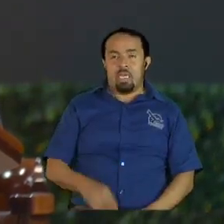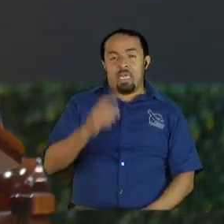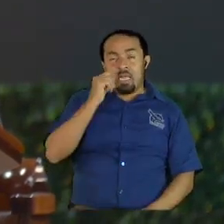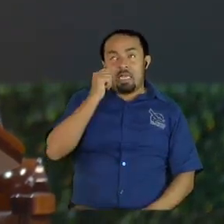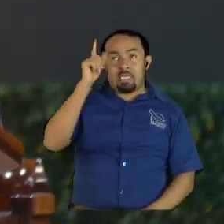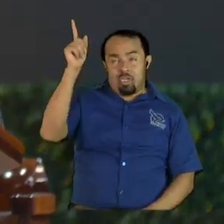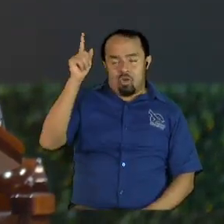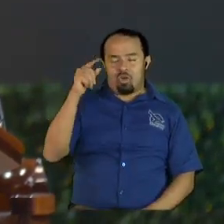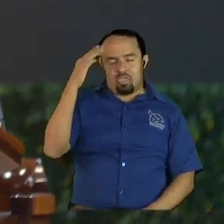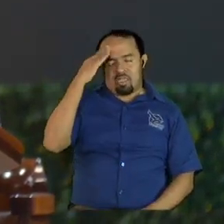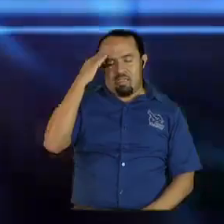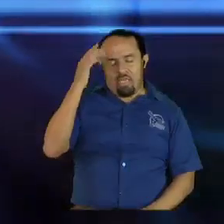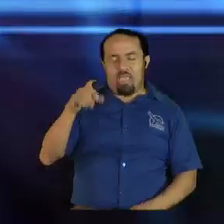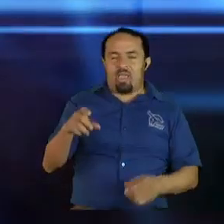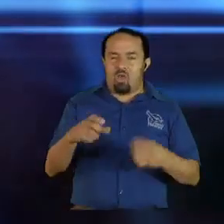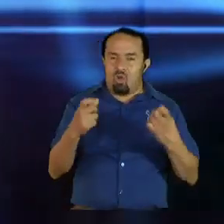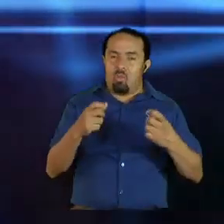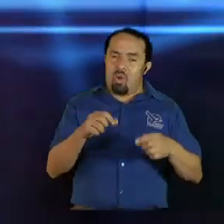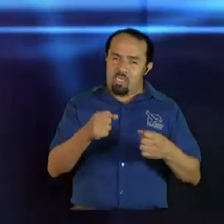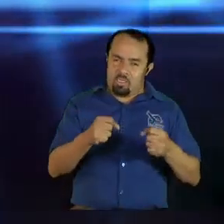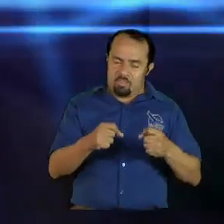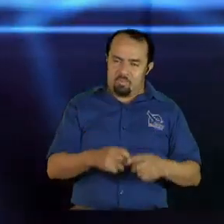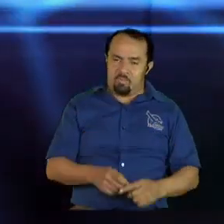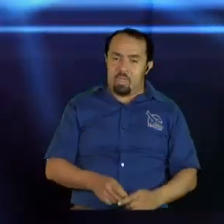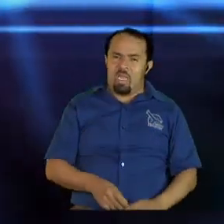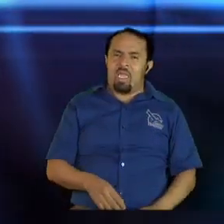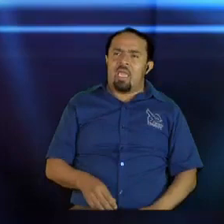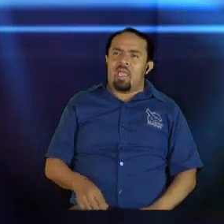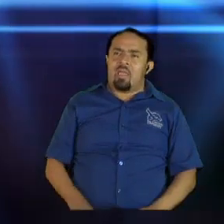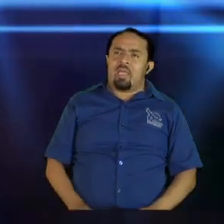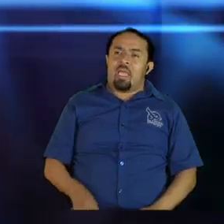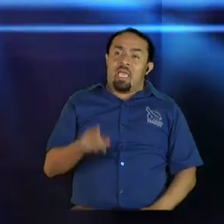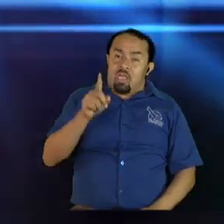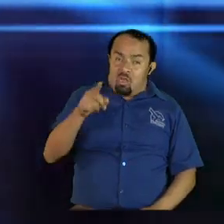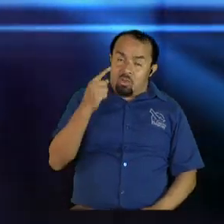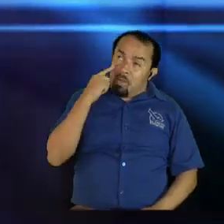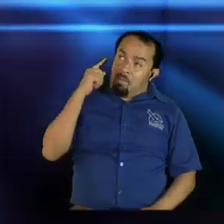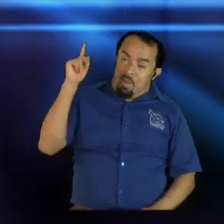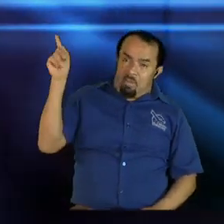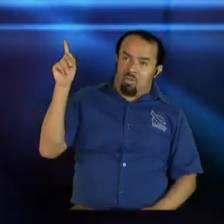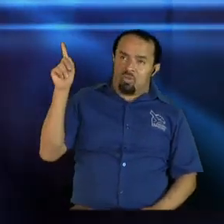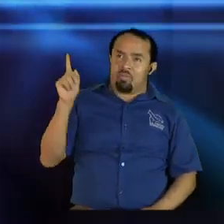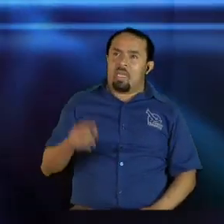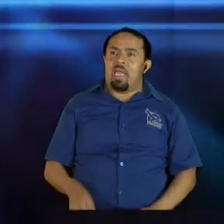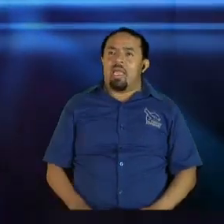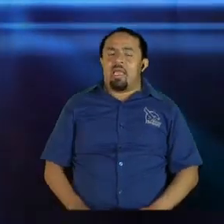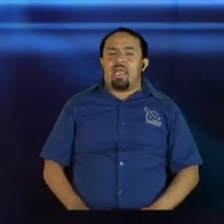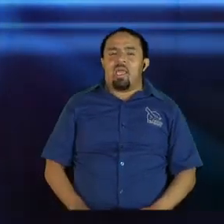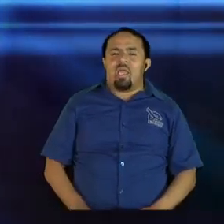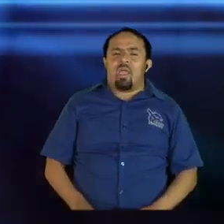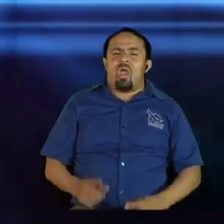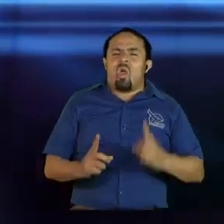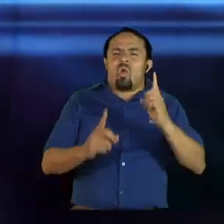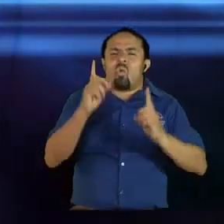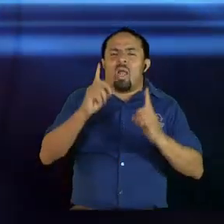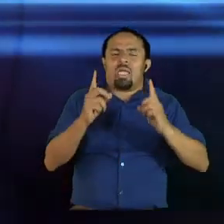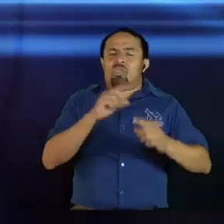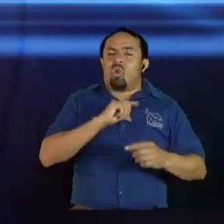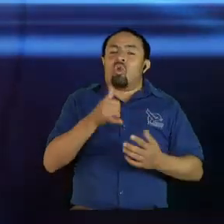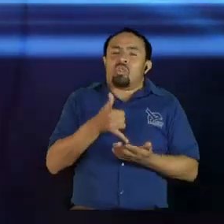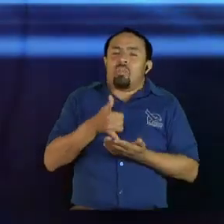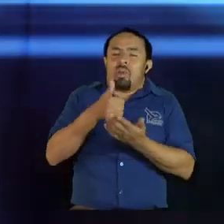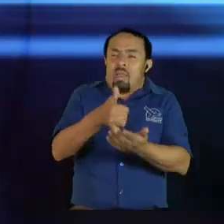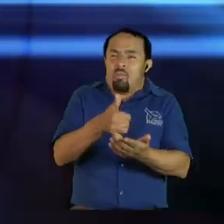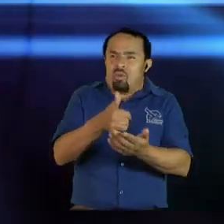sabe. ¿Cuáles son los galardones? Vendría a ser como para que nos animáramos. Ah, yo quiero tener un